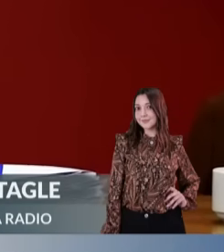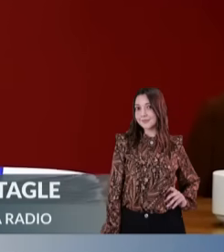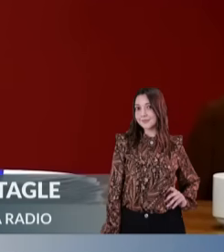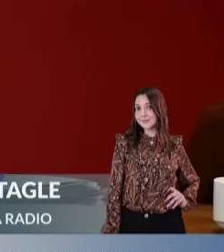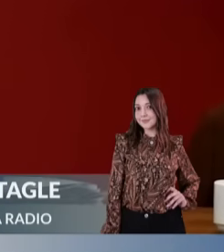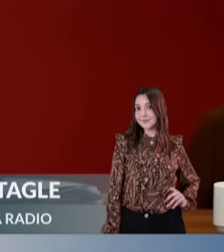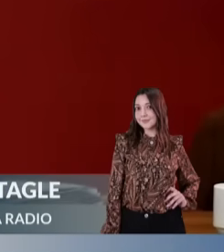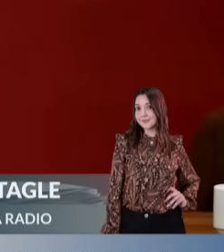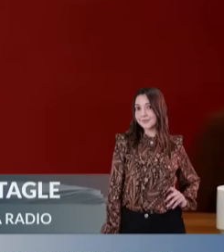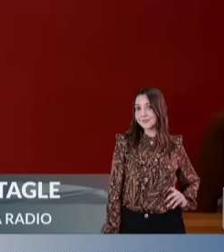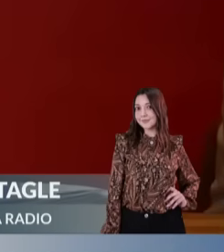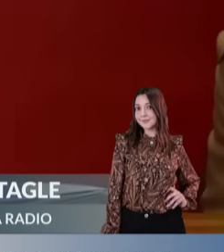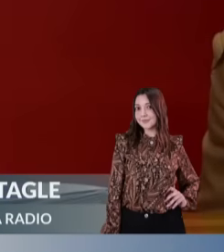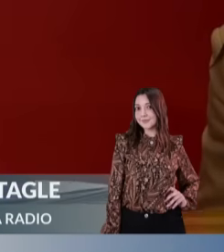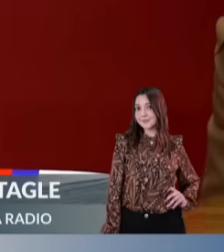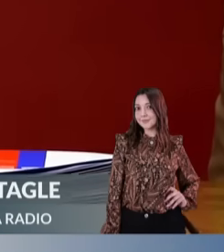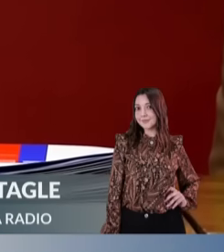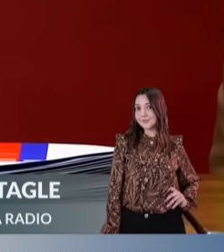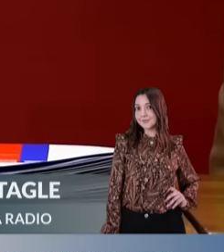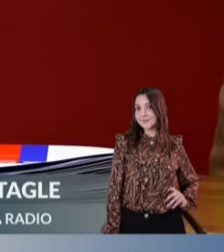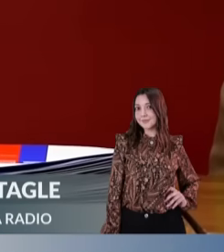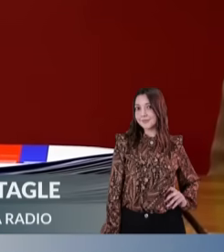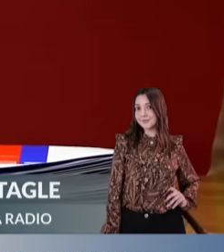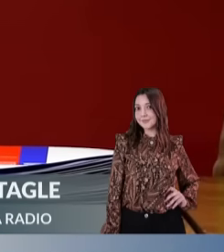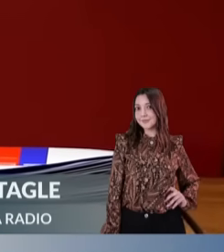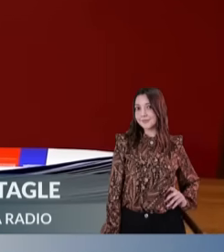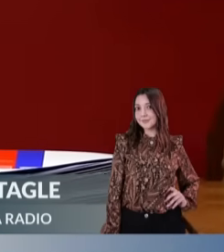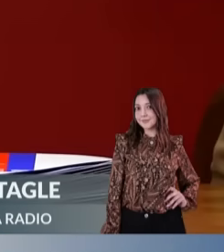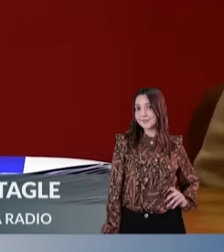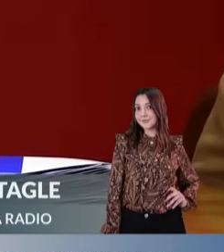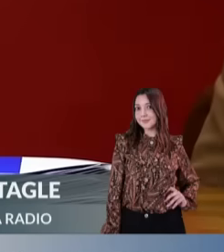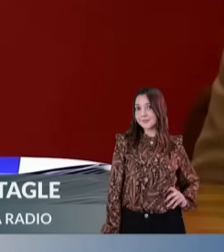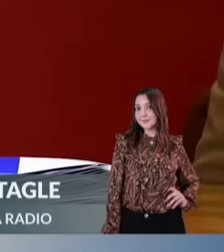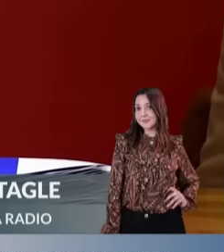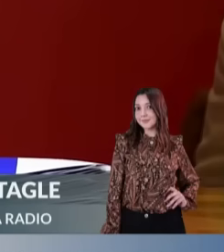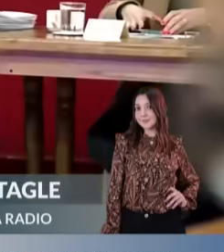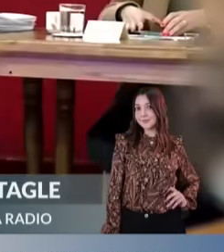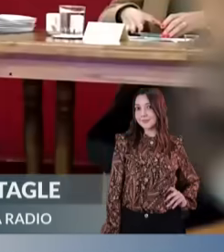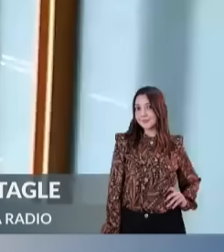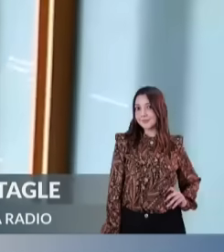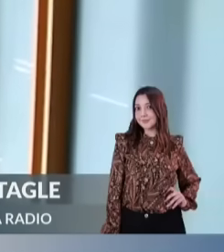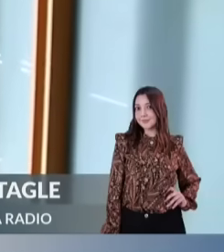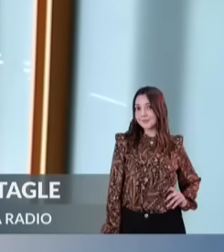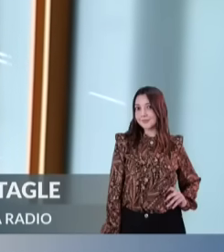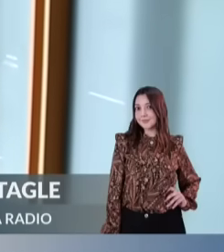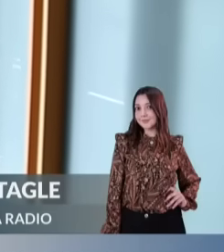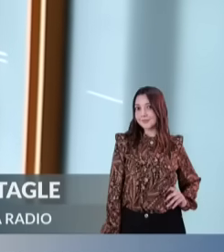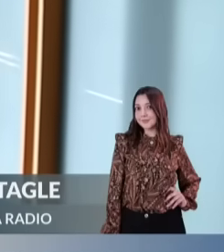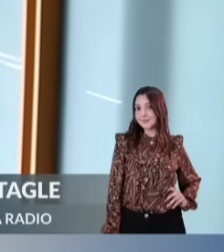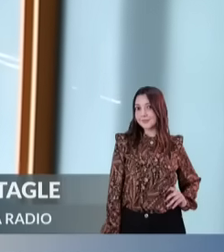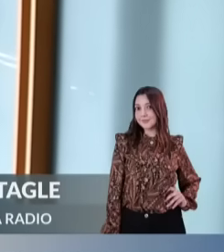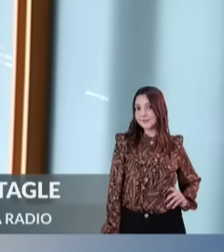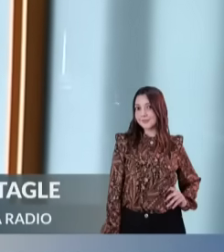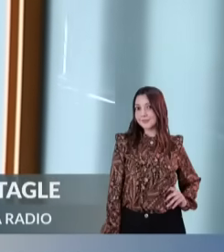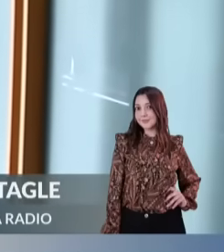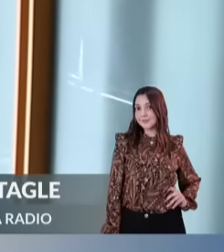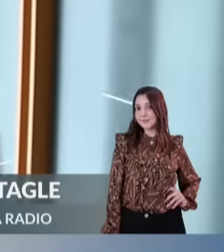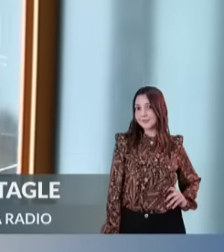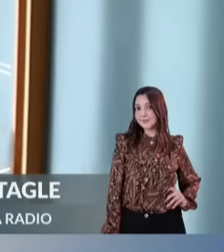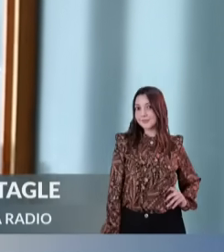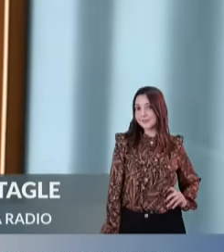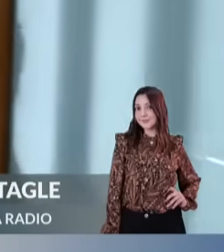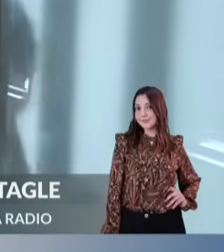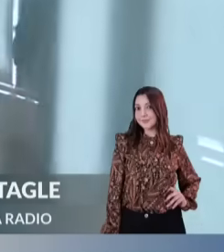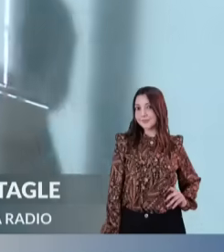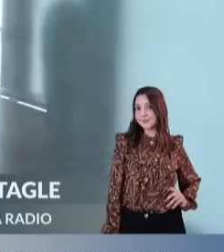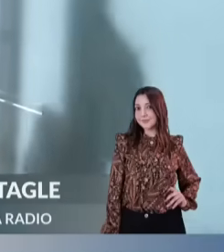Al respecto se refirió el jefe de la bancada del PPD, Cristian Tapia, y su par socialista, el diputado Daniel Manucheri. Es como si